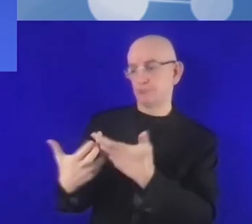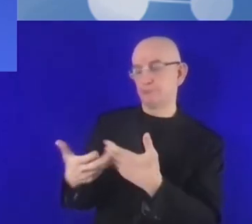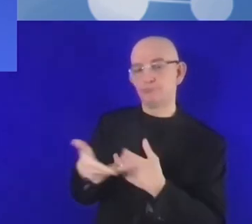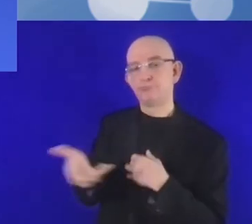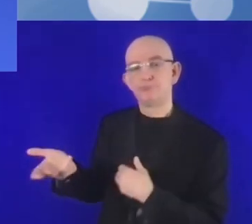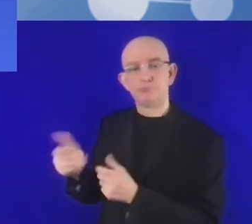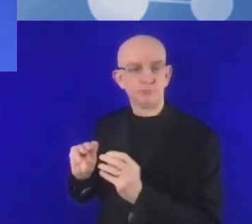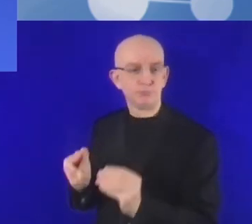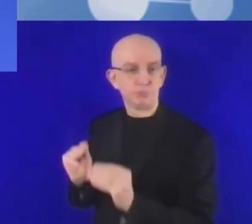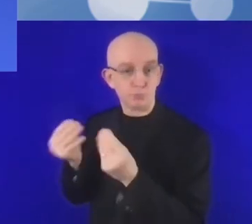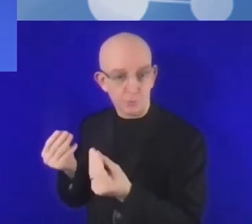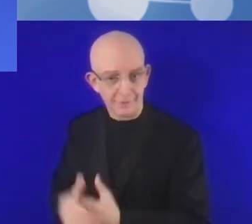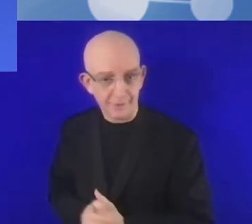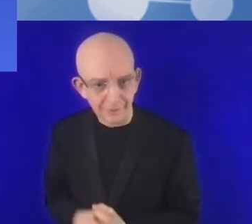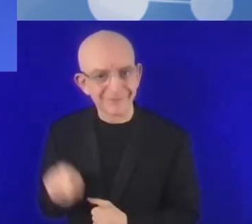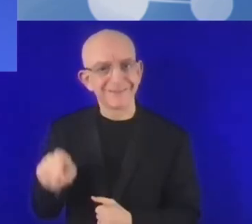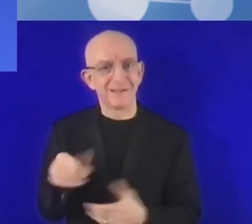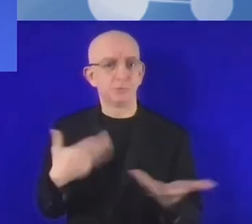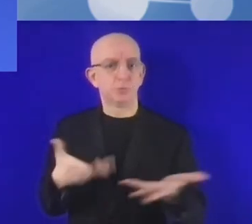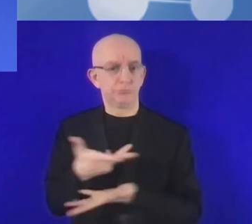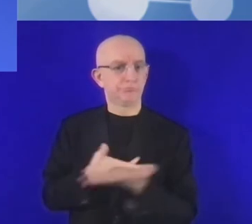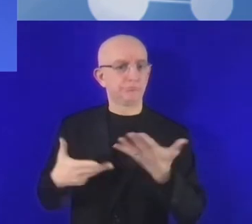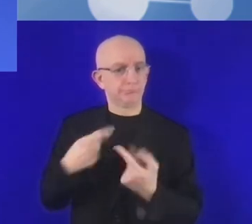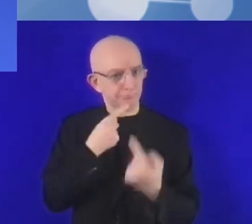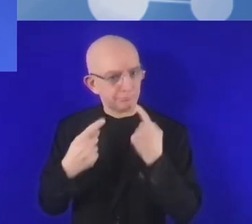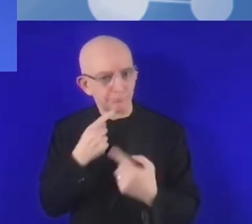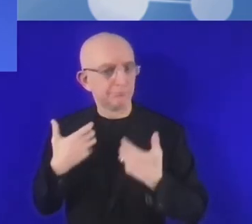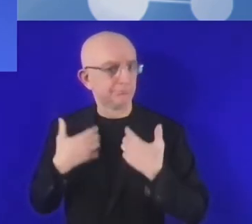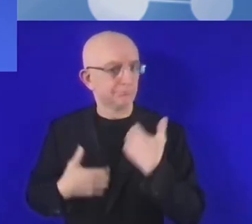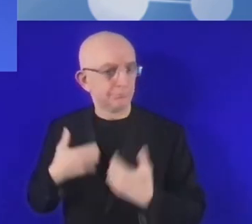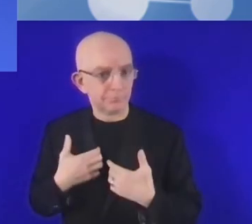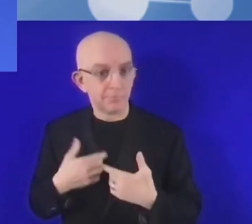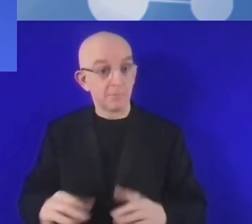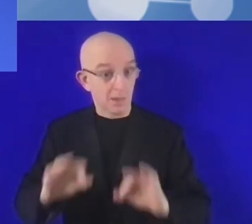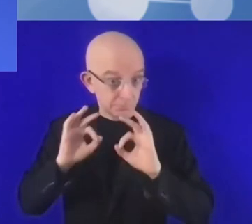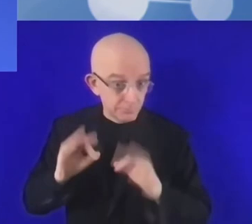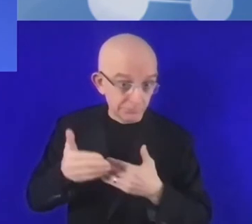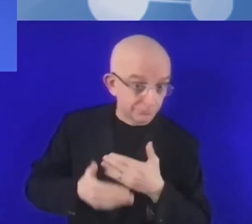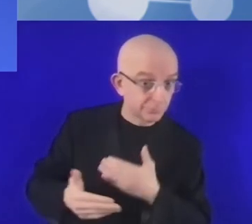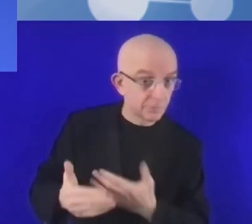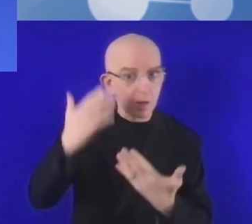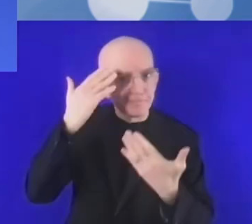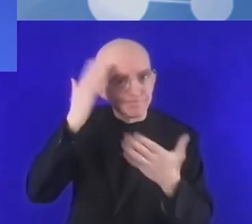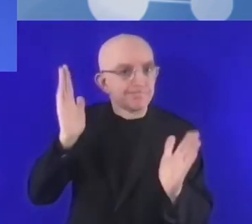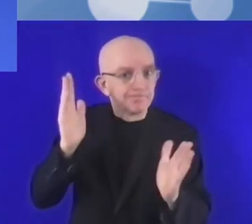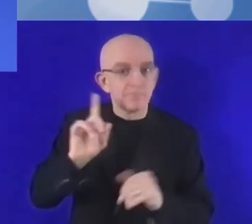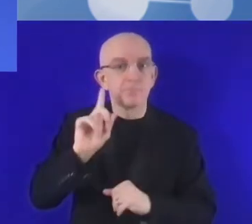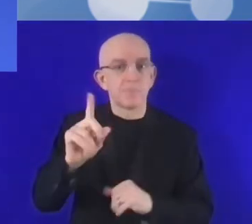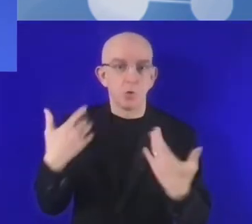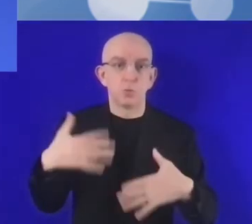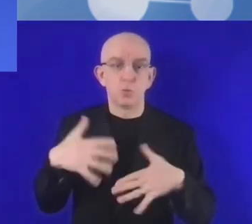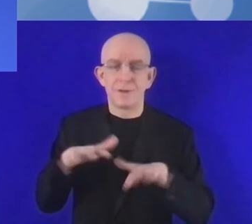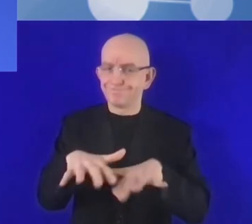pero ayer vimos que la sala estaba llena de jóvenes. Tuvimos muchas conversaciones interesantes durante y después